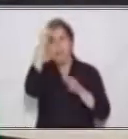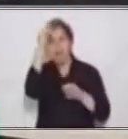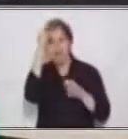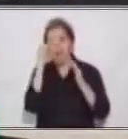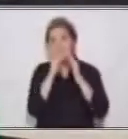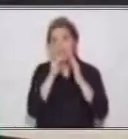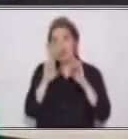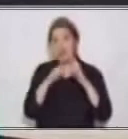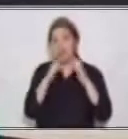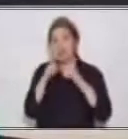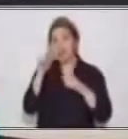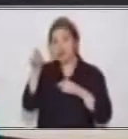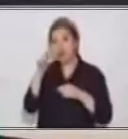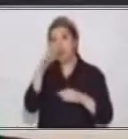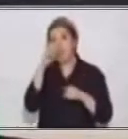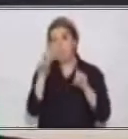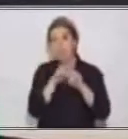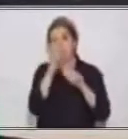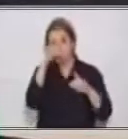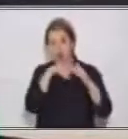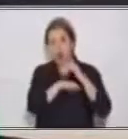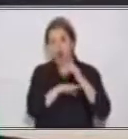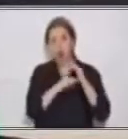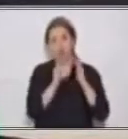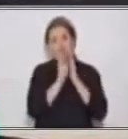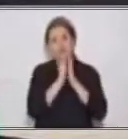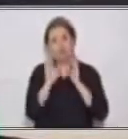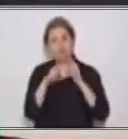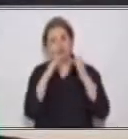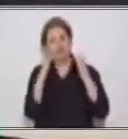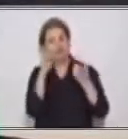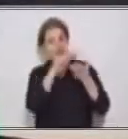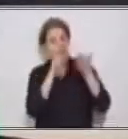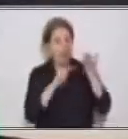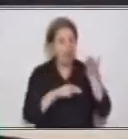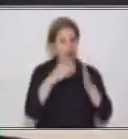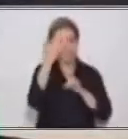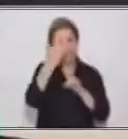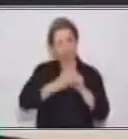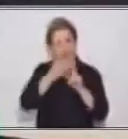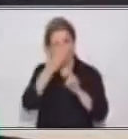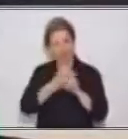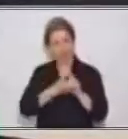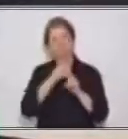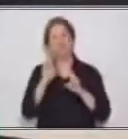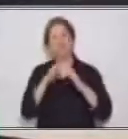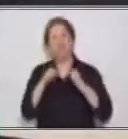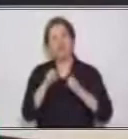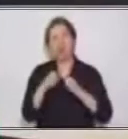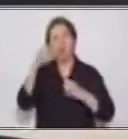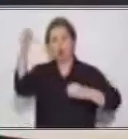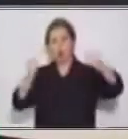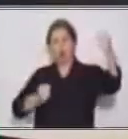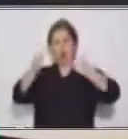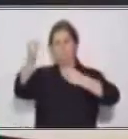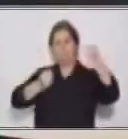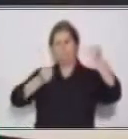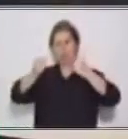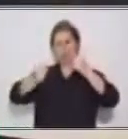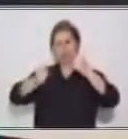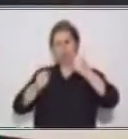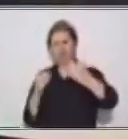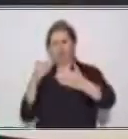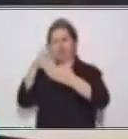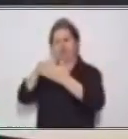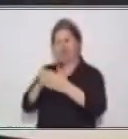esto también lo debes poner ahí. Vamos a leer el problema. Un camión realiza entregas de apio